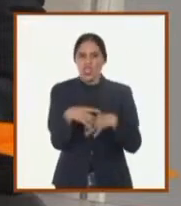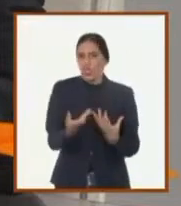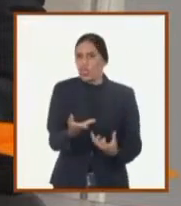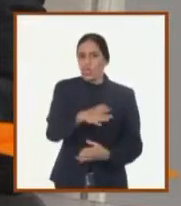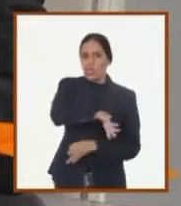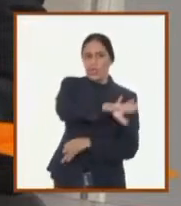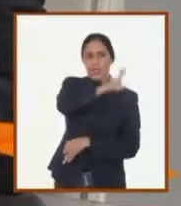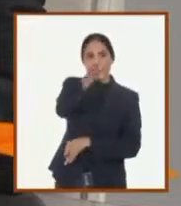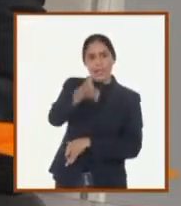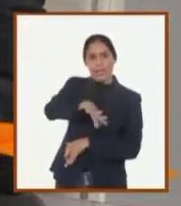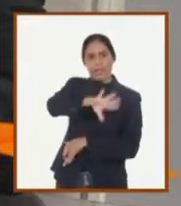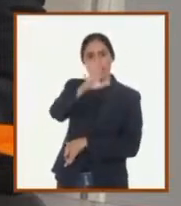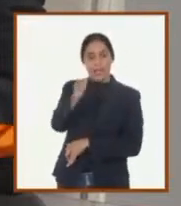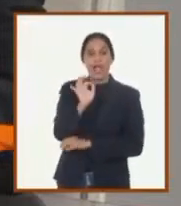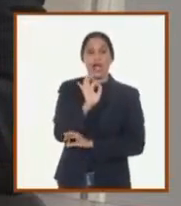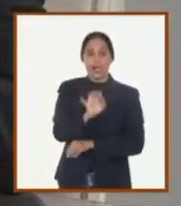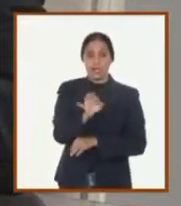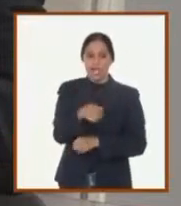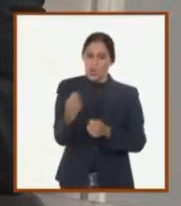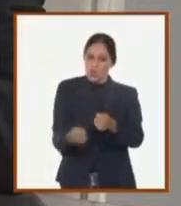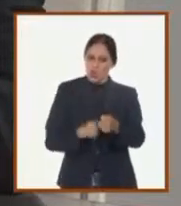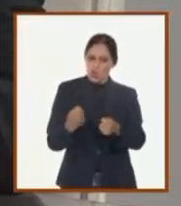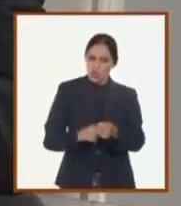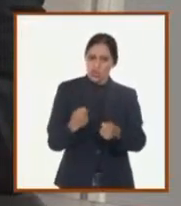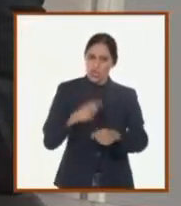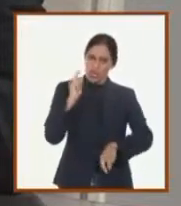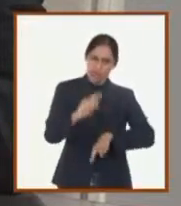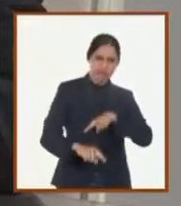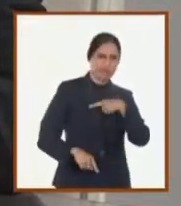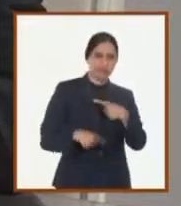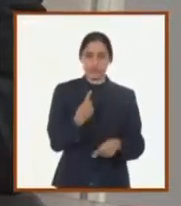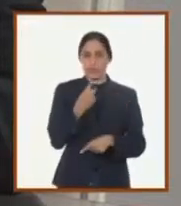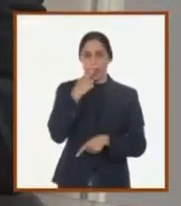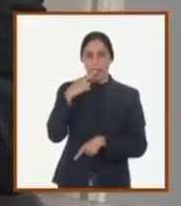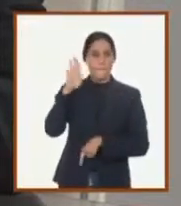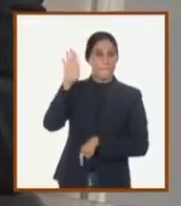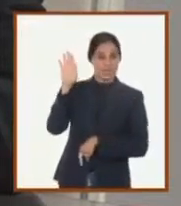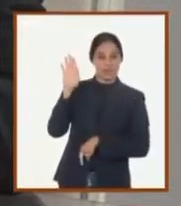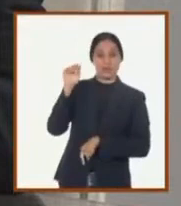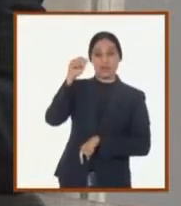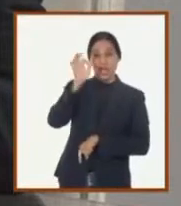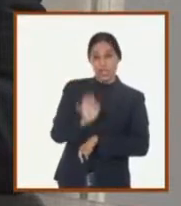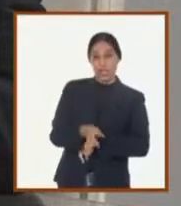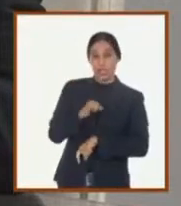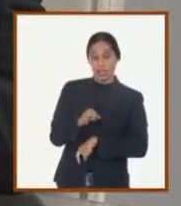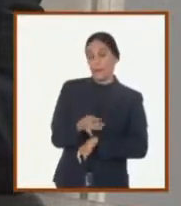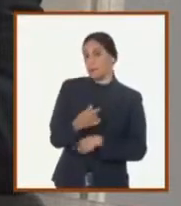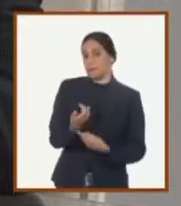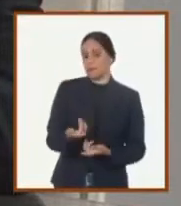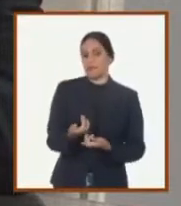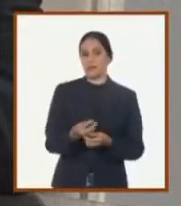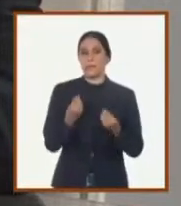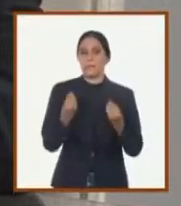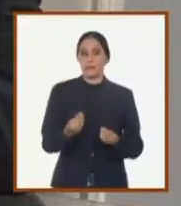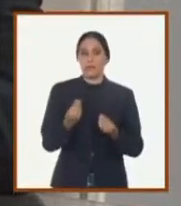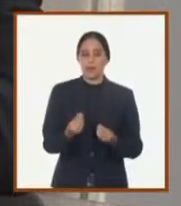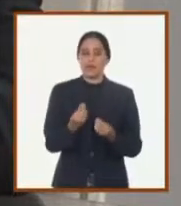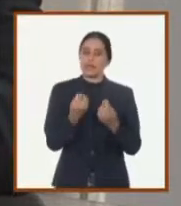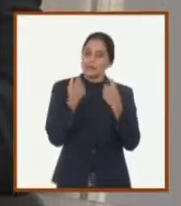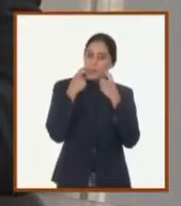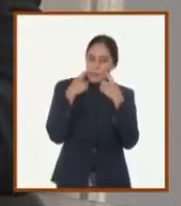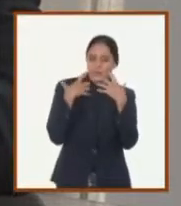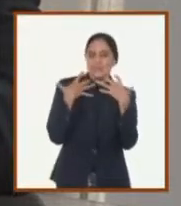insurreccional contra La dictadura batistiana eh porque era necesario